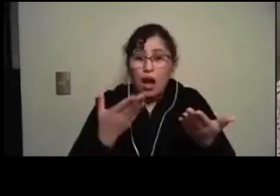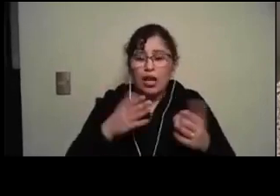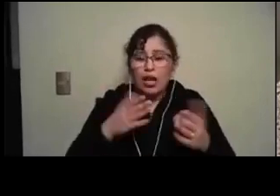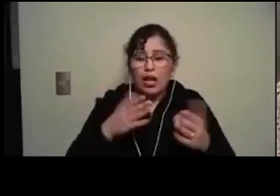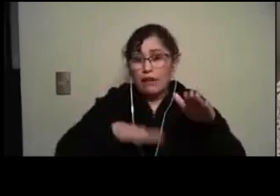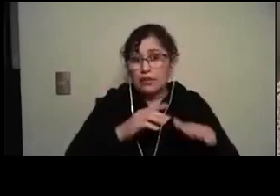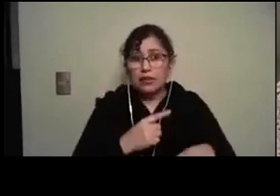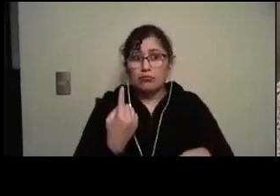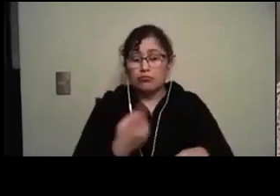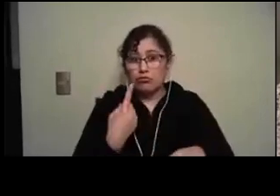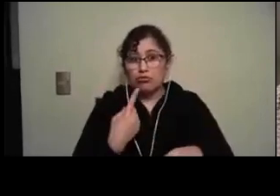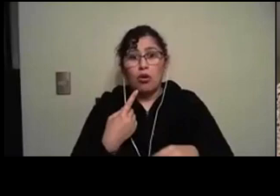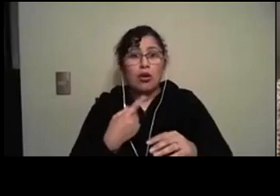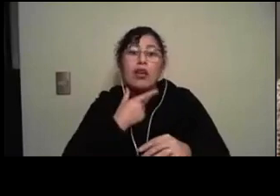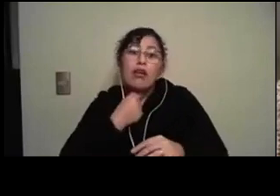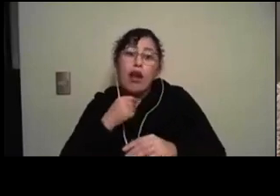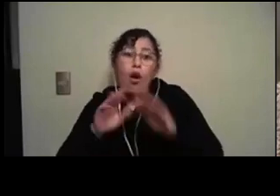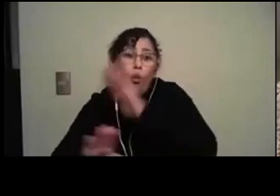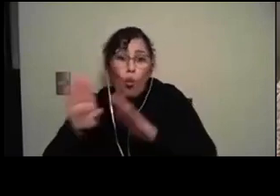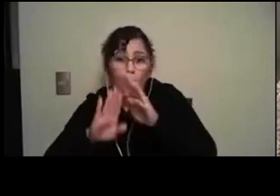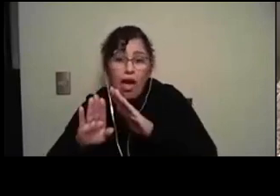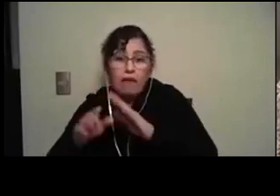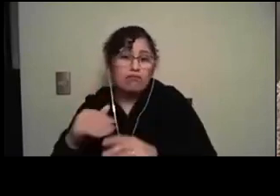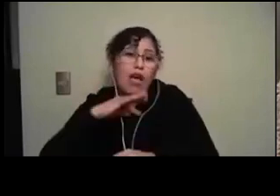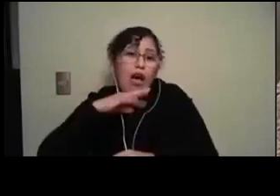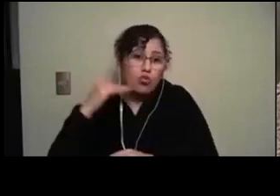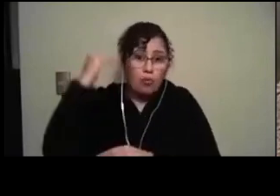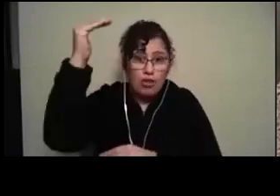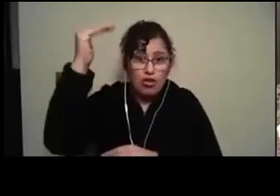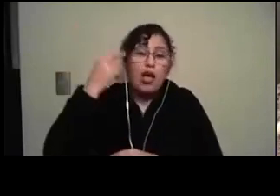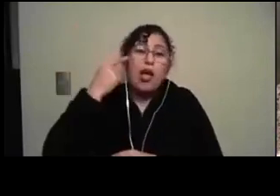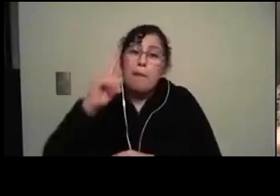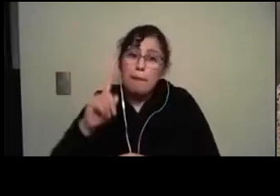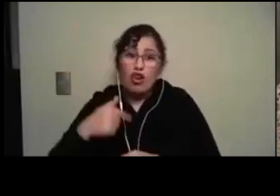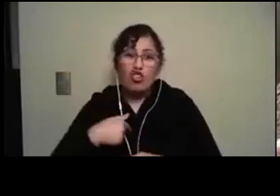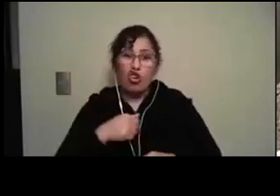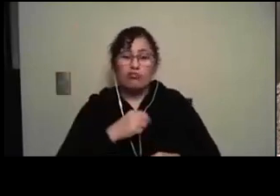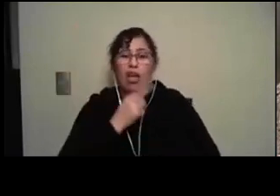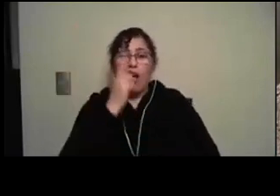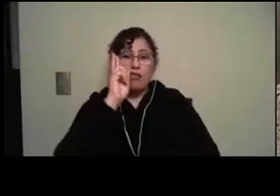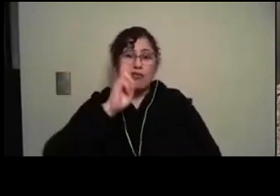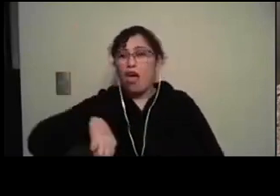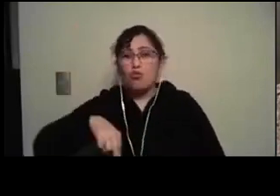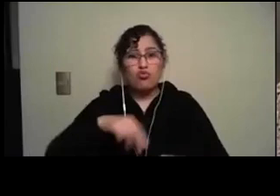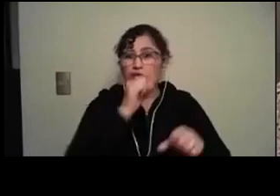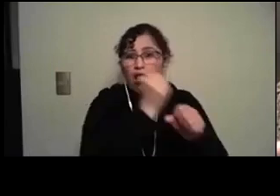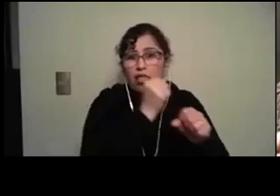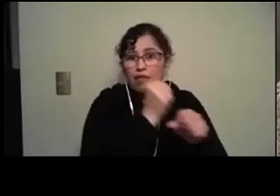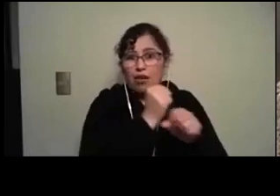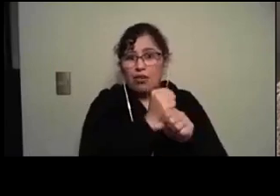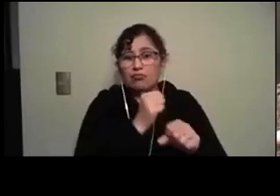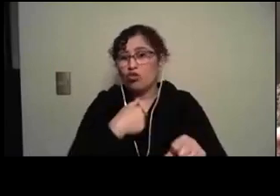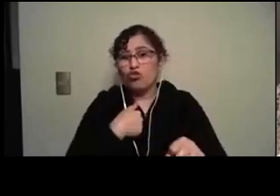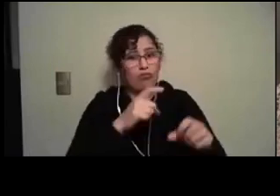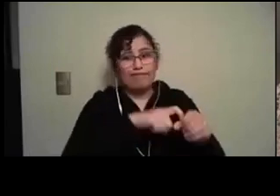cuidar al adulto mayor, pero eso va a significar menos ingresos para mí o menos ingresos para mi núcleo familiar, ¿ya? Entonces, y ahí hay